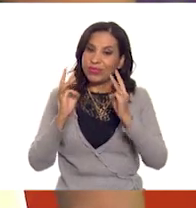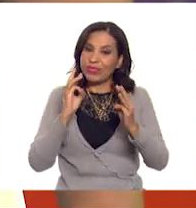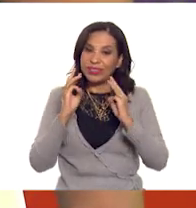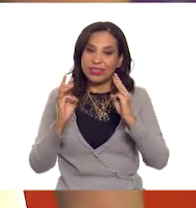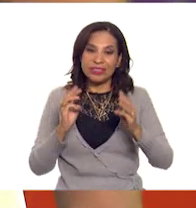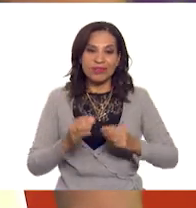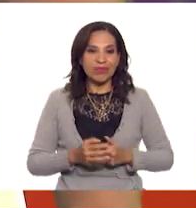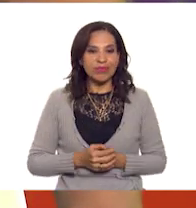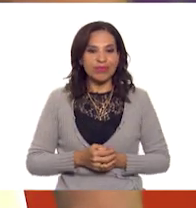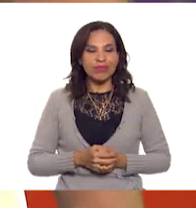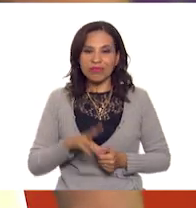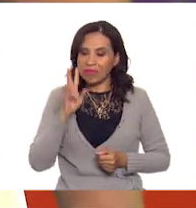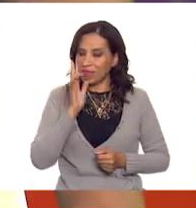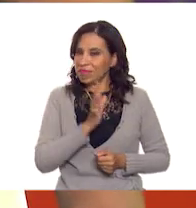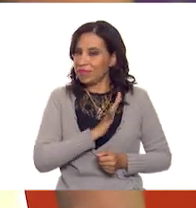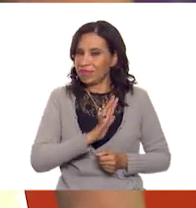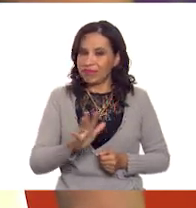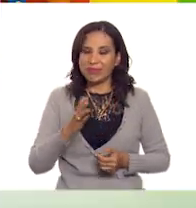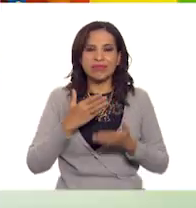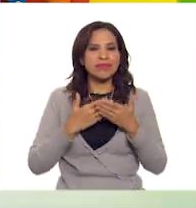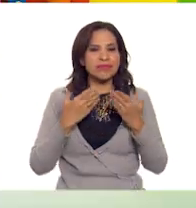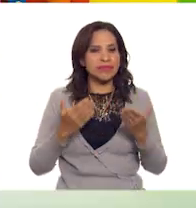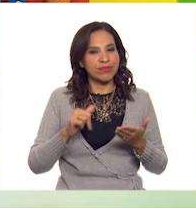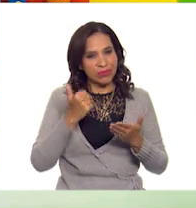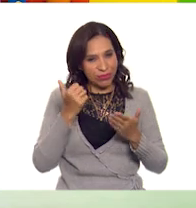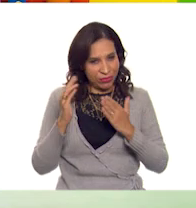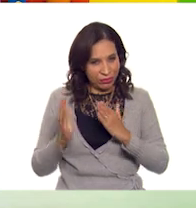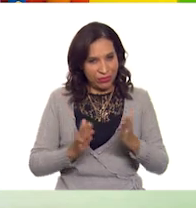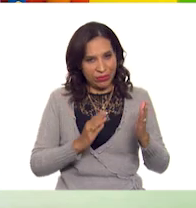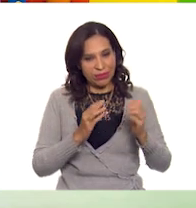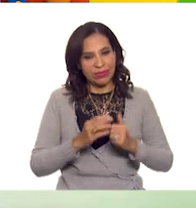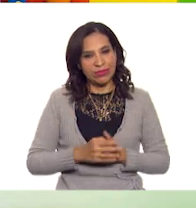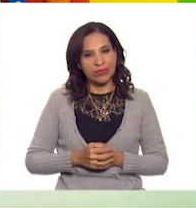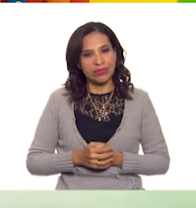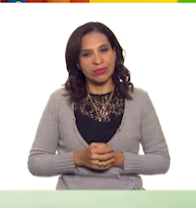¡Wow! ¡Qué increíble! Vamos con el siguiente.